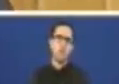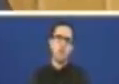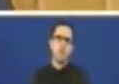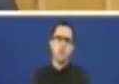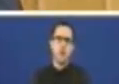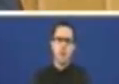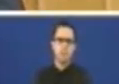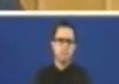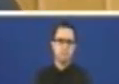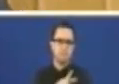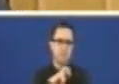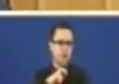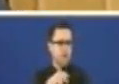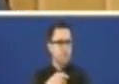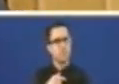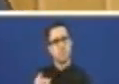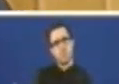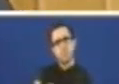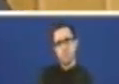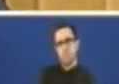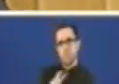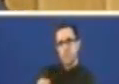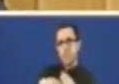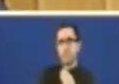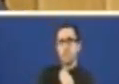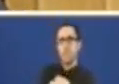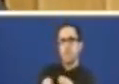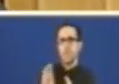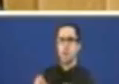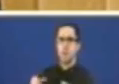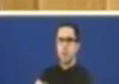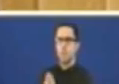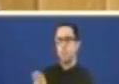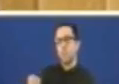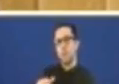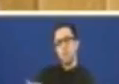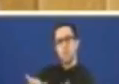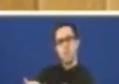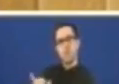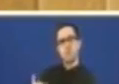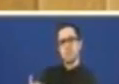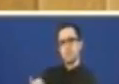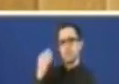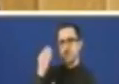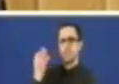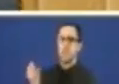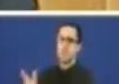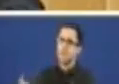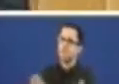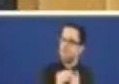Grupo Popular, aínda que entendemos que alguna cousa sí hai que matizar e alguna cousa sí hai que engadir. Pero